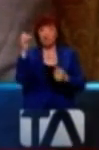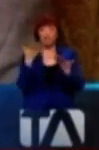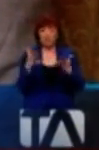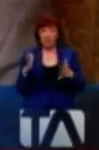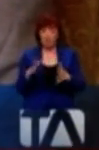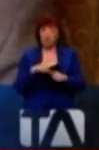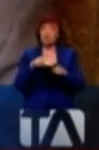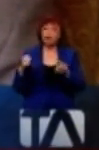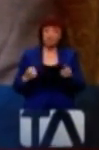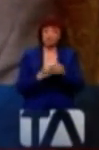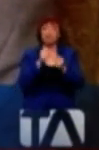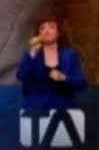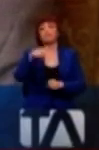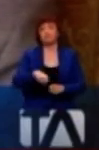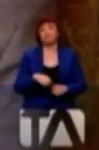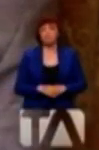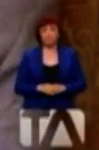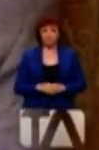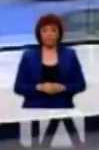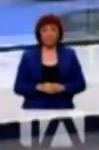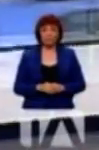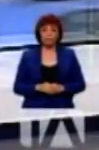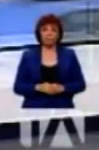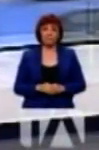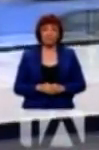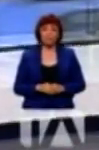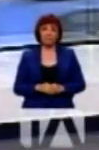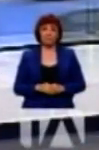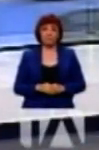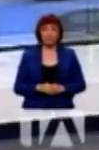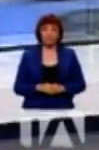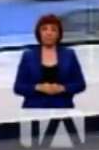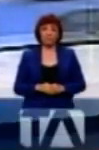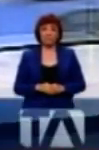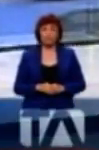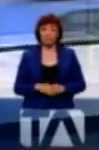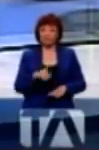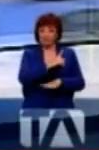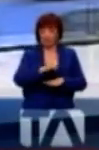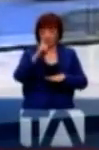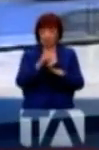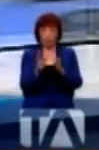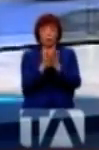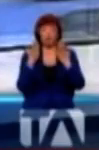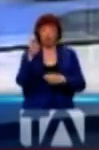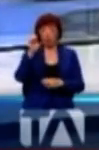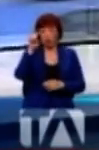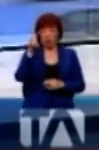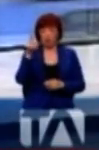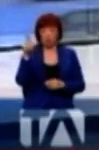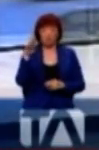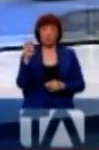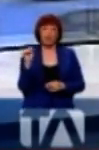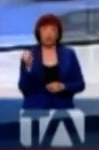entregado ingentes recursos económicos, porque no es barato forjar un deportista. El director de Diario Expreso rindió su versión